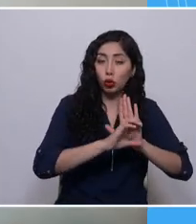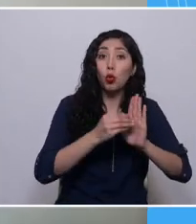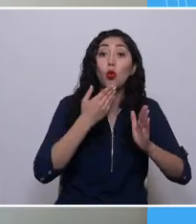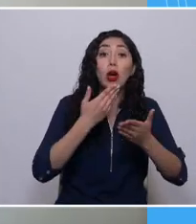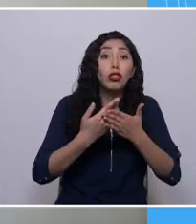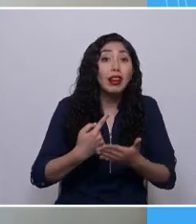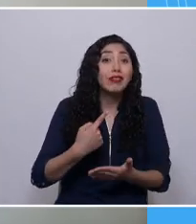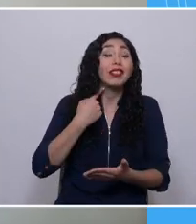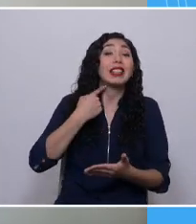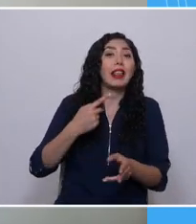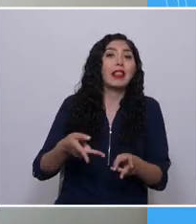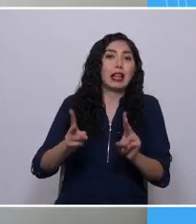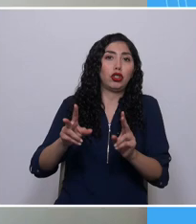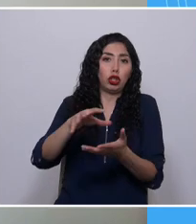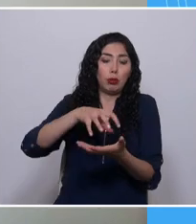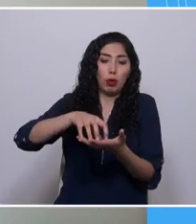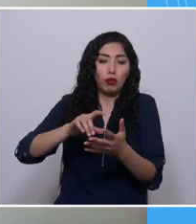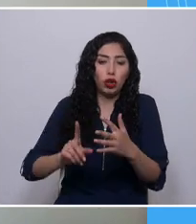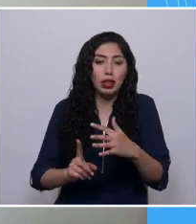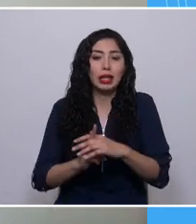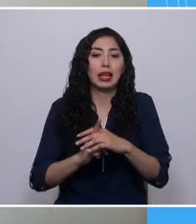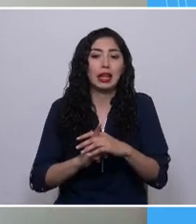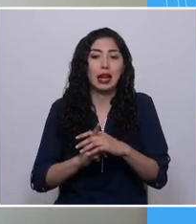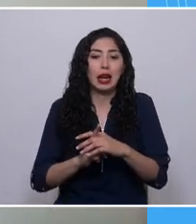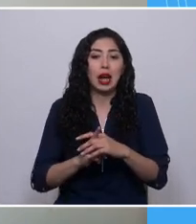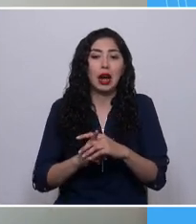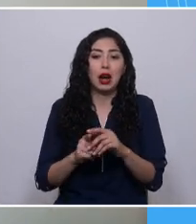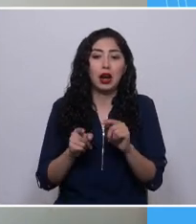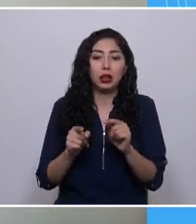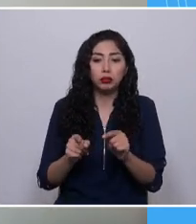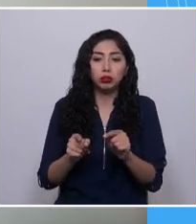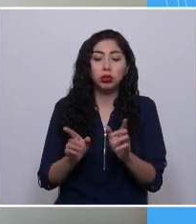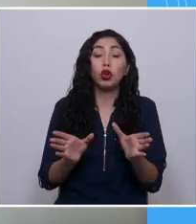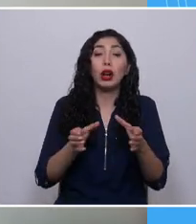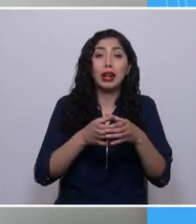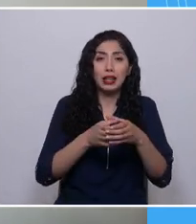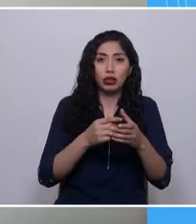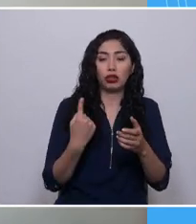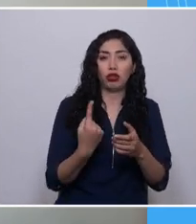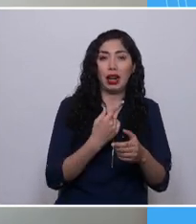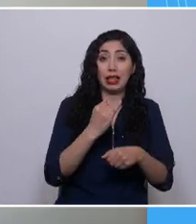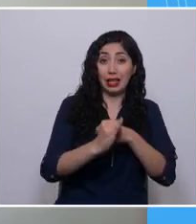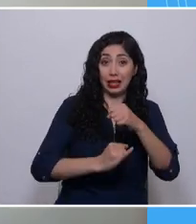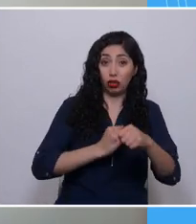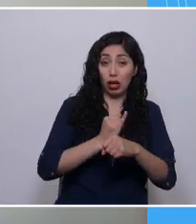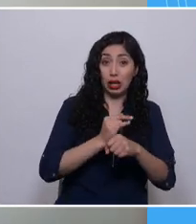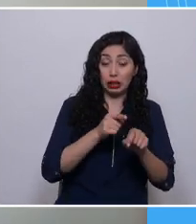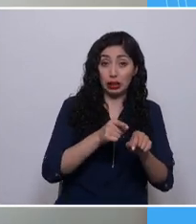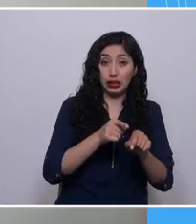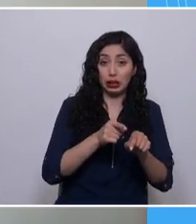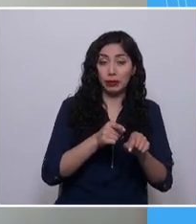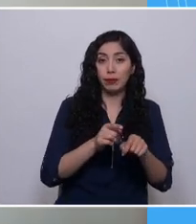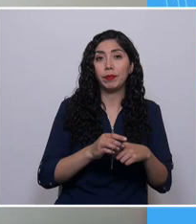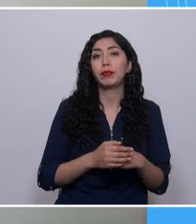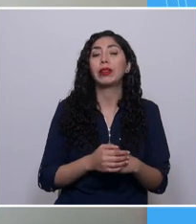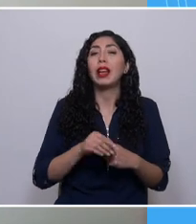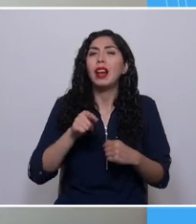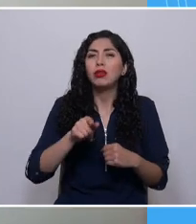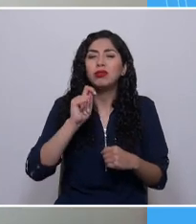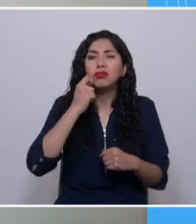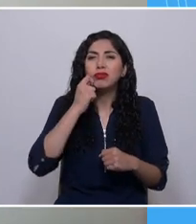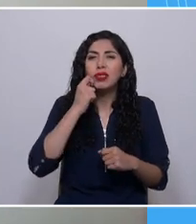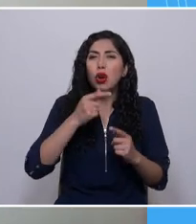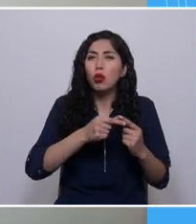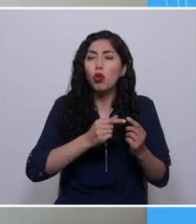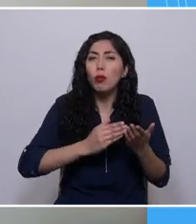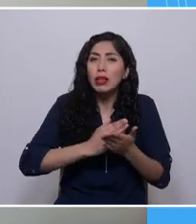indígenas, según se ha señalado en diversos actos y pronunciamientos de órganos nacionales e internacionales, esas referencias parten de la base de que una